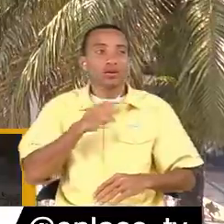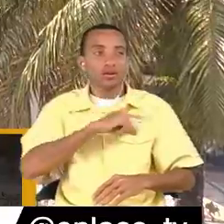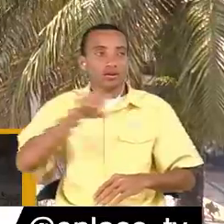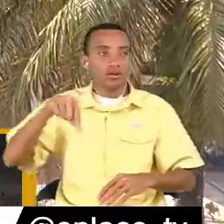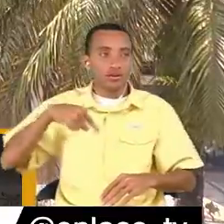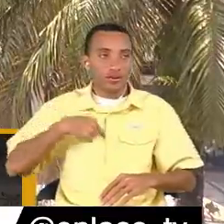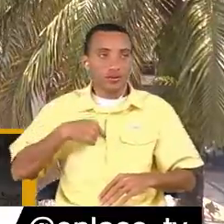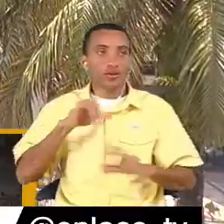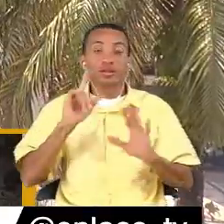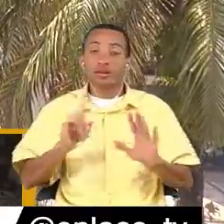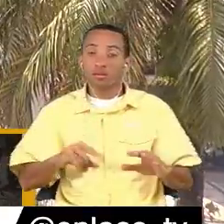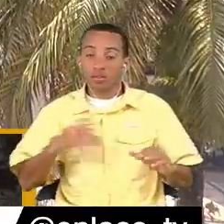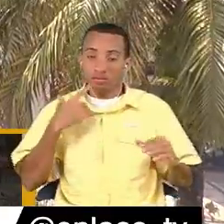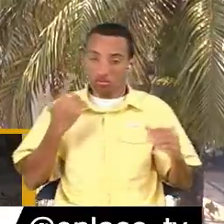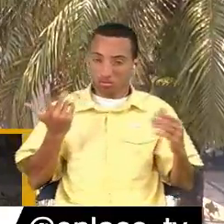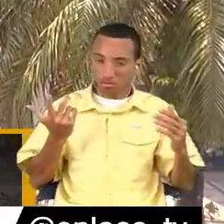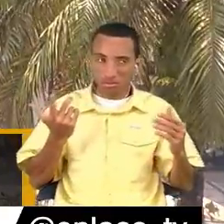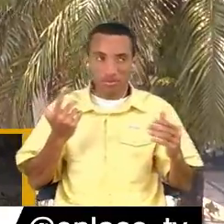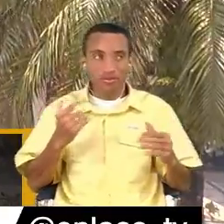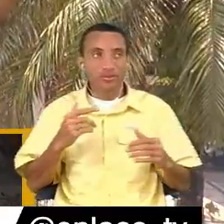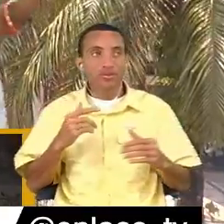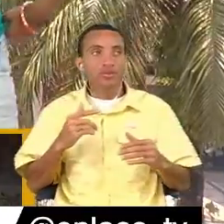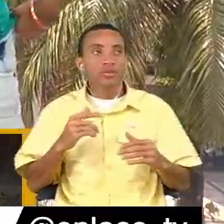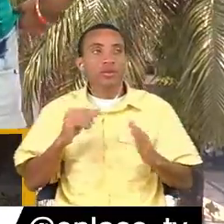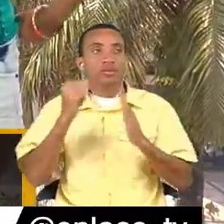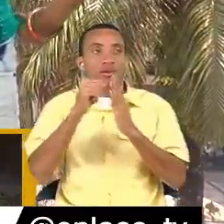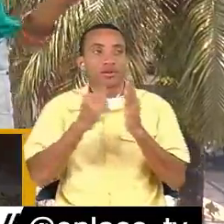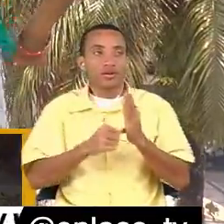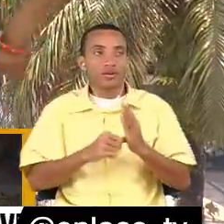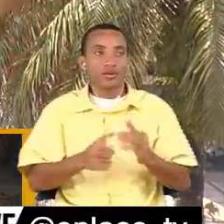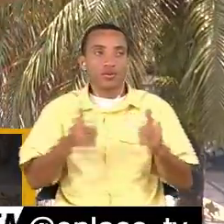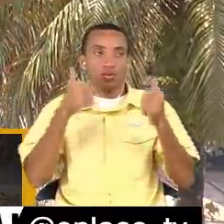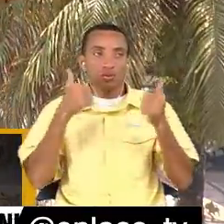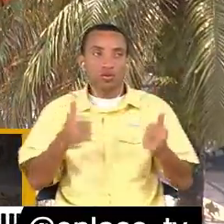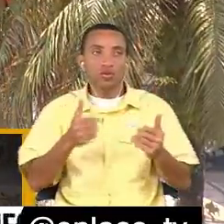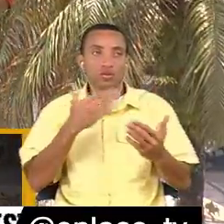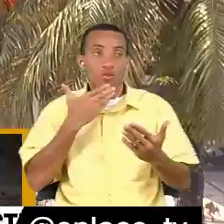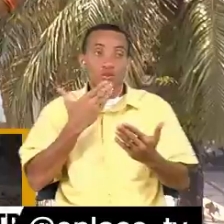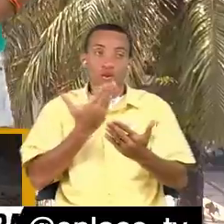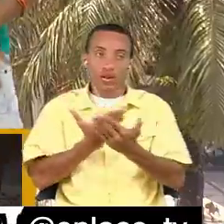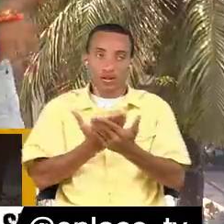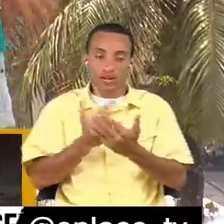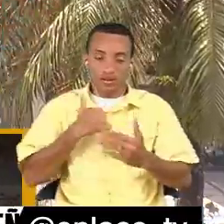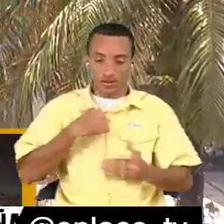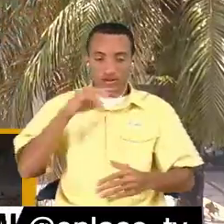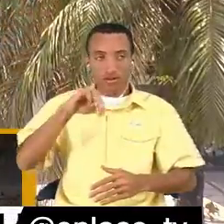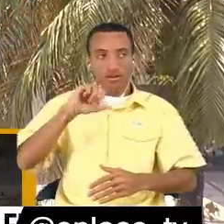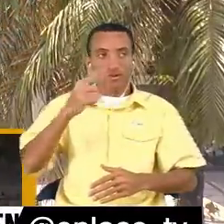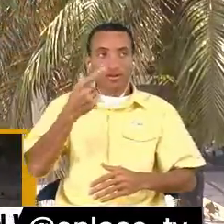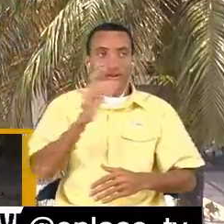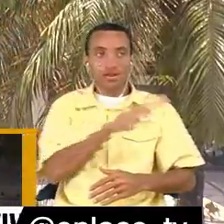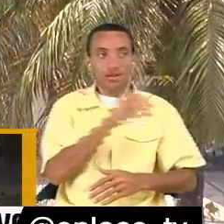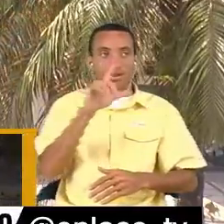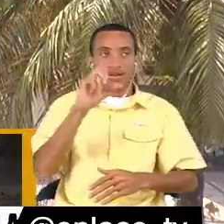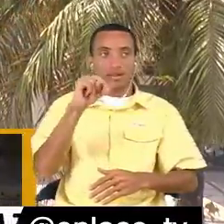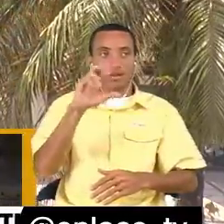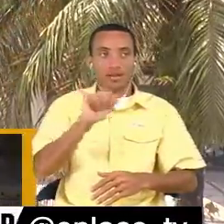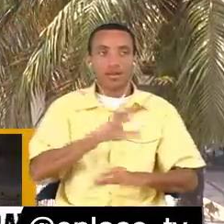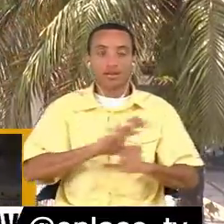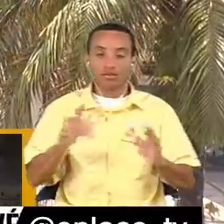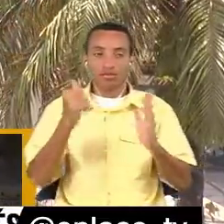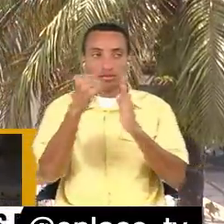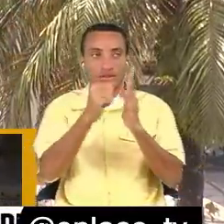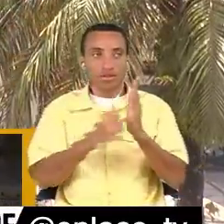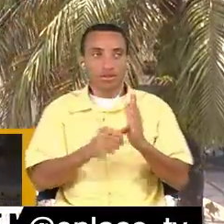un reality show. ¿Sí? Entonces, muy, pero muy buenas. Yo soy Magda. Y yo soy Lena. Y este es su